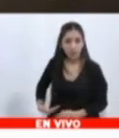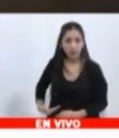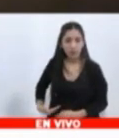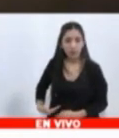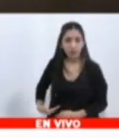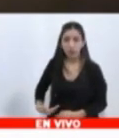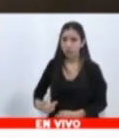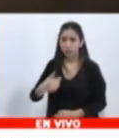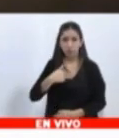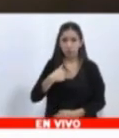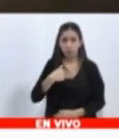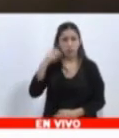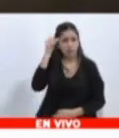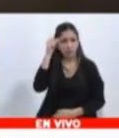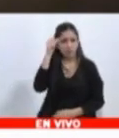este presidente